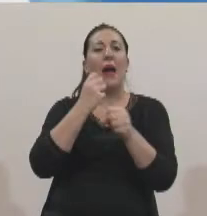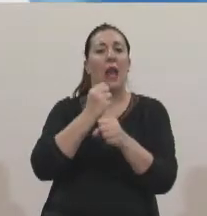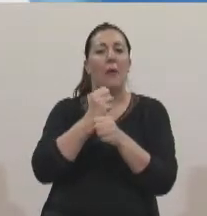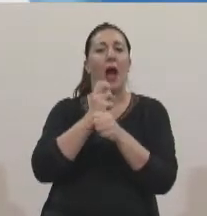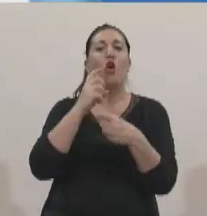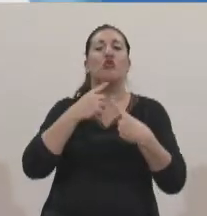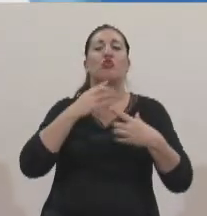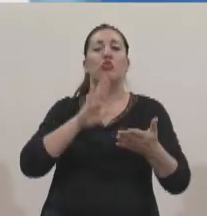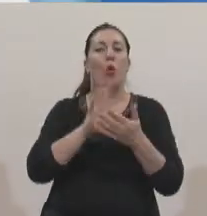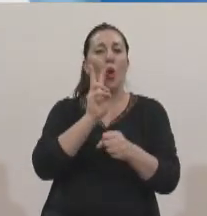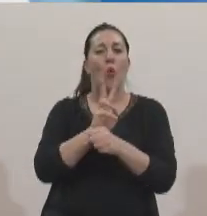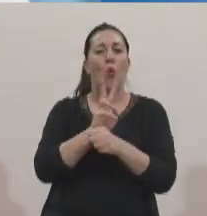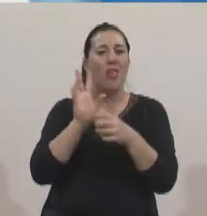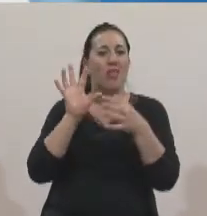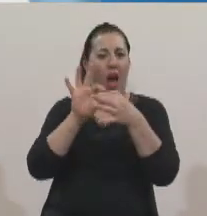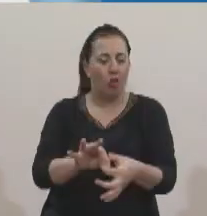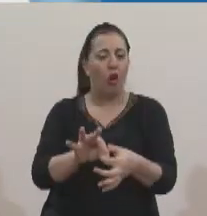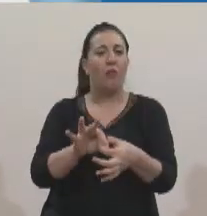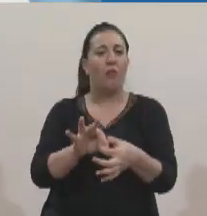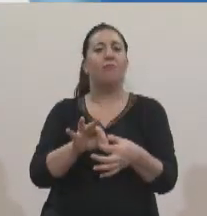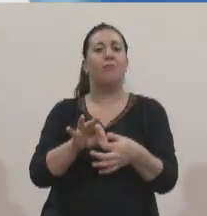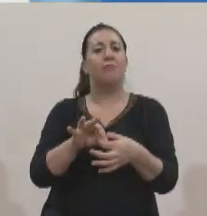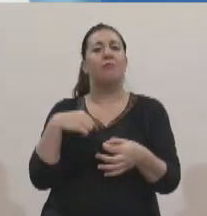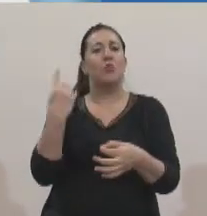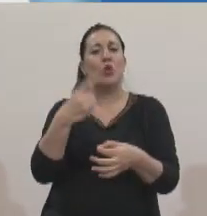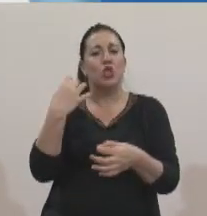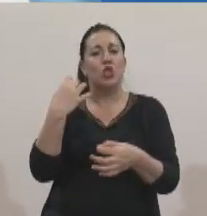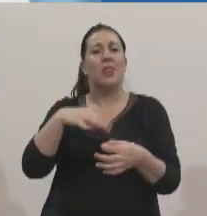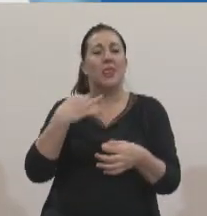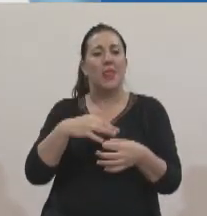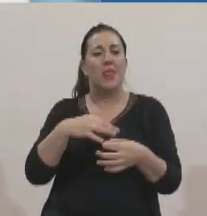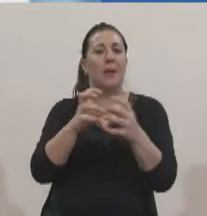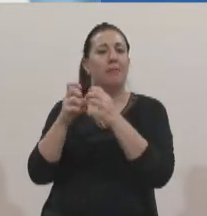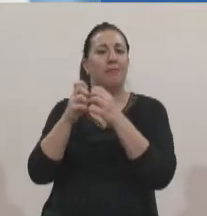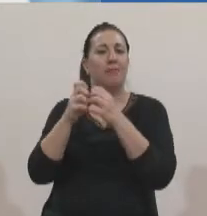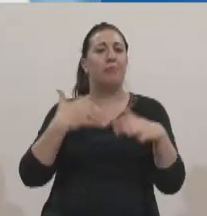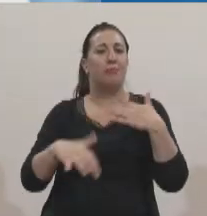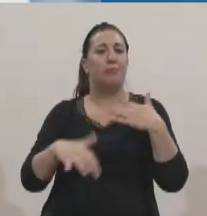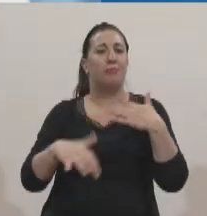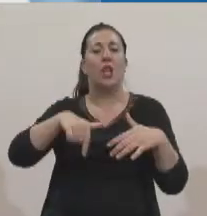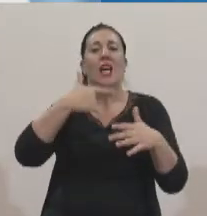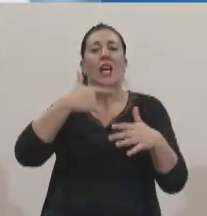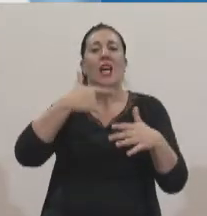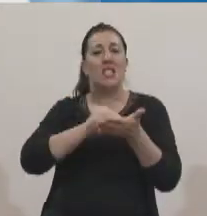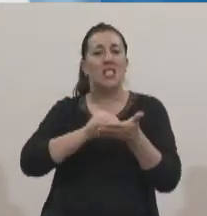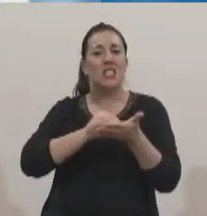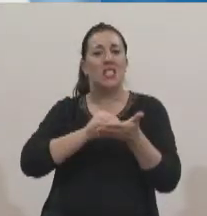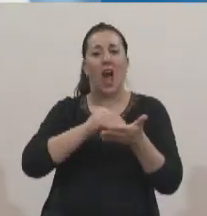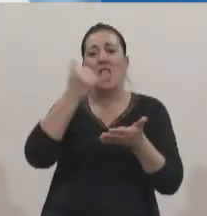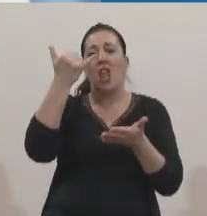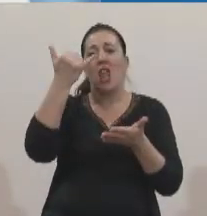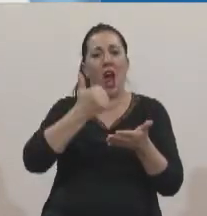cuidado es algo que tenemos que intentar tratarlo pronto y que en el Senado hay